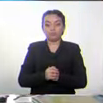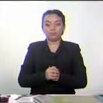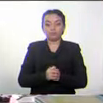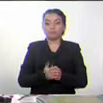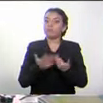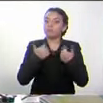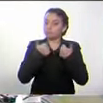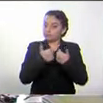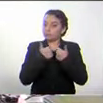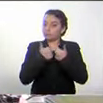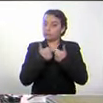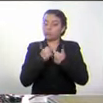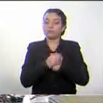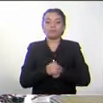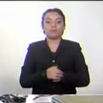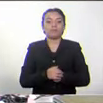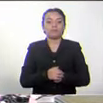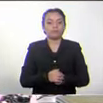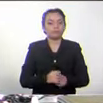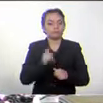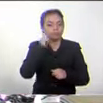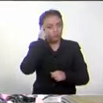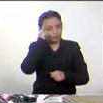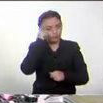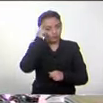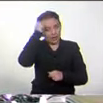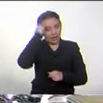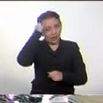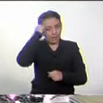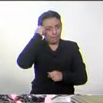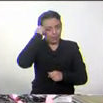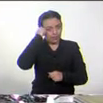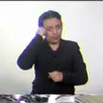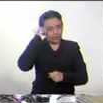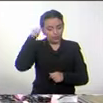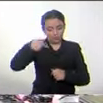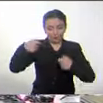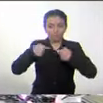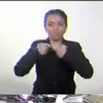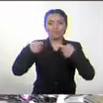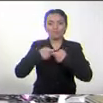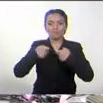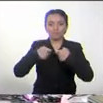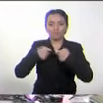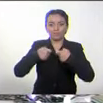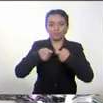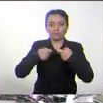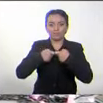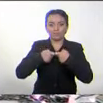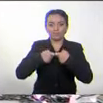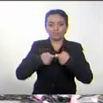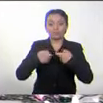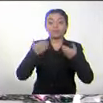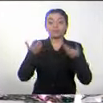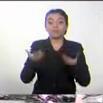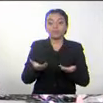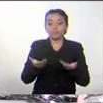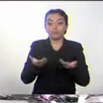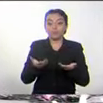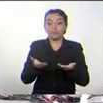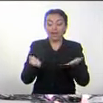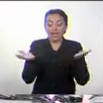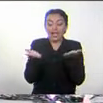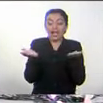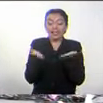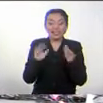Muy bien, con todo lo que has aprendido sobre circuitos en serie y en paralelo, sobre construirlos y el análisis que